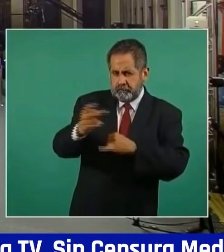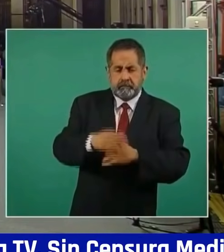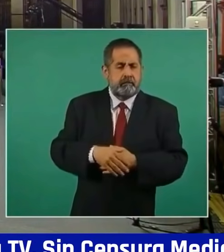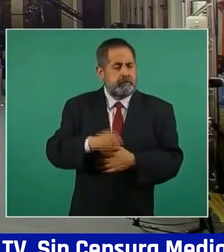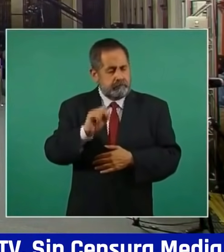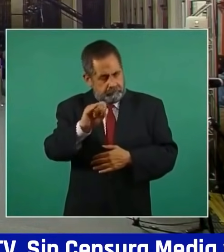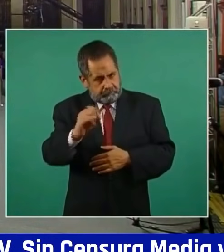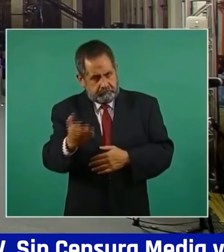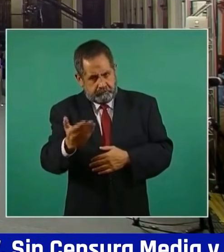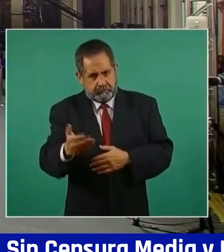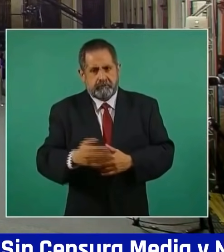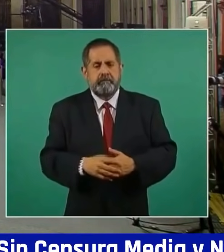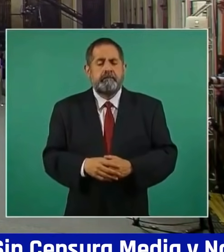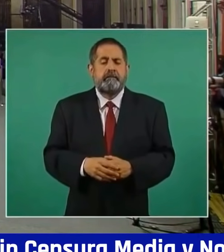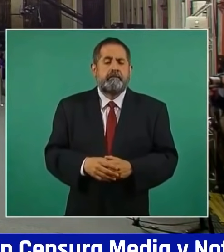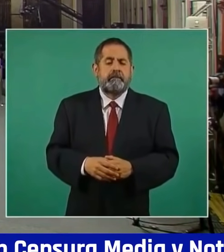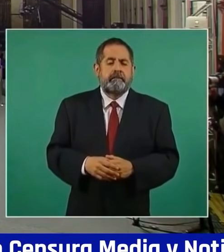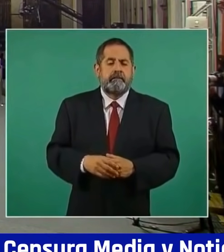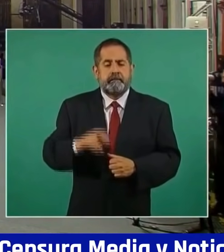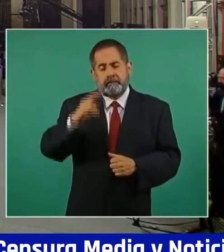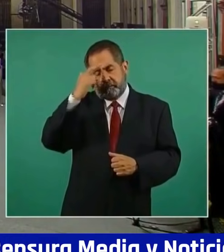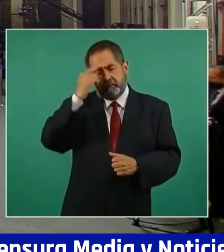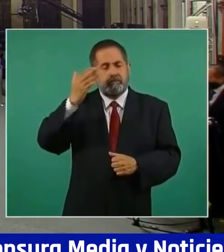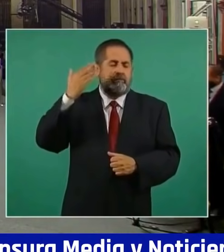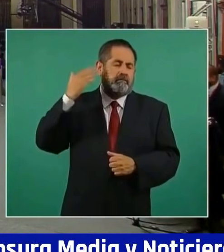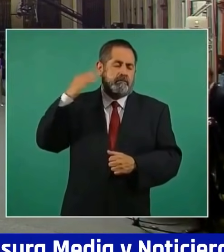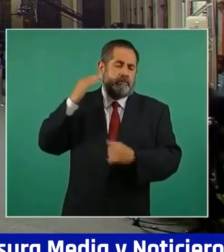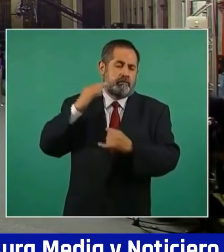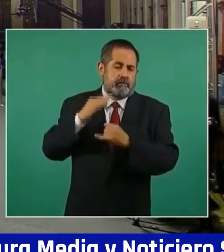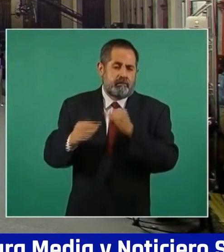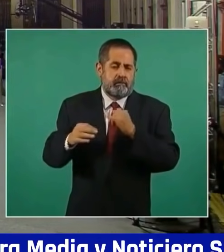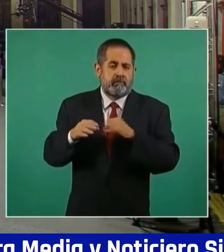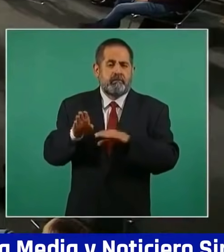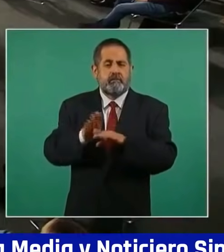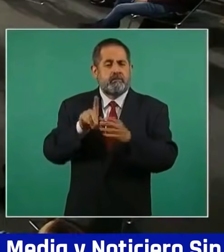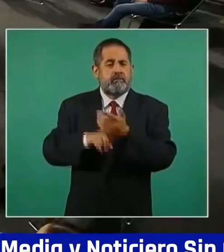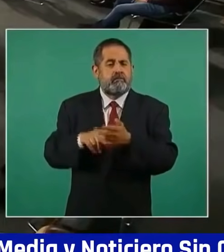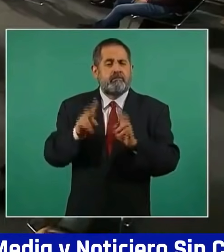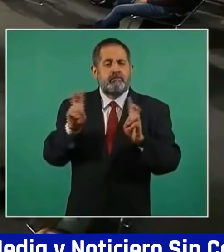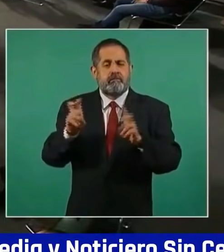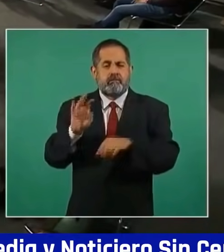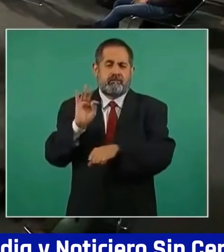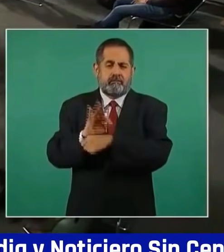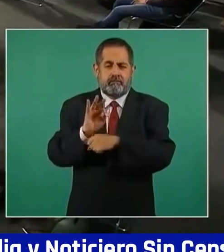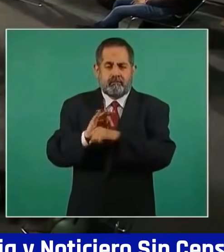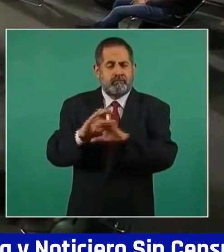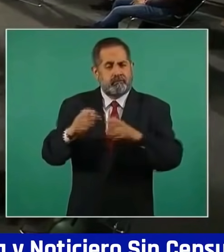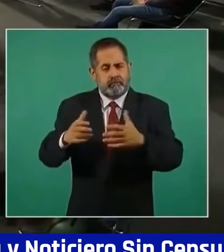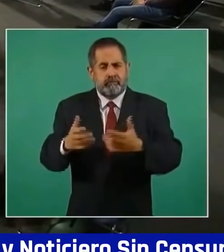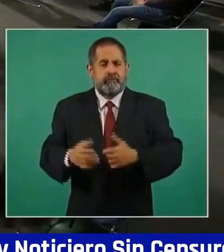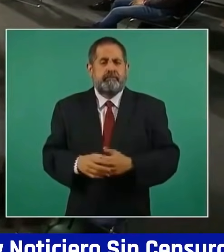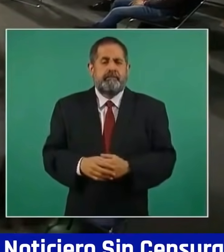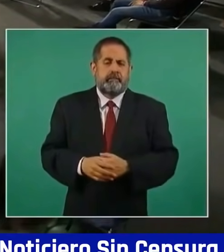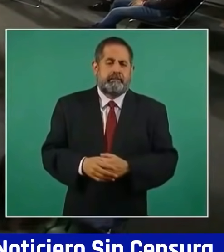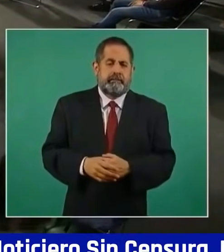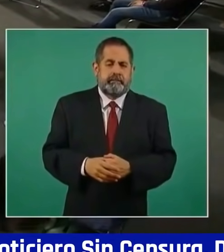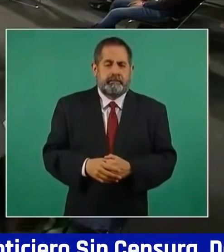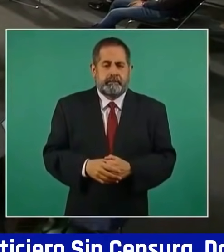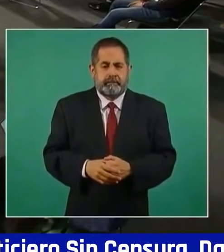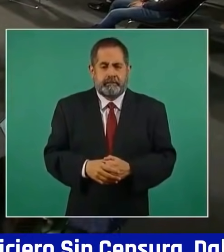gracias. ¿Recuerda la última vez que le mencioné lo del mecanismo de protección? Bueno,